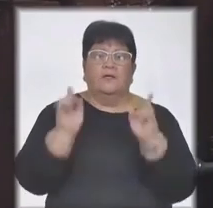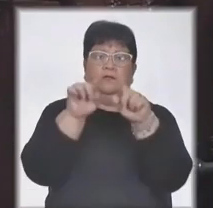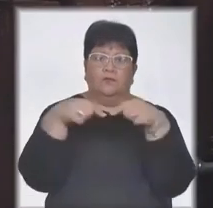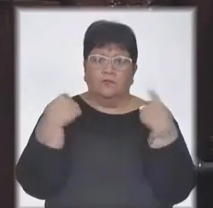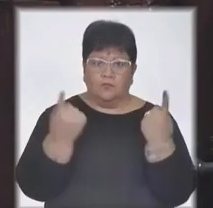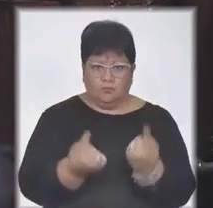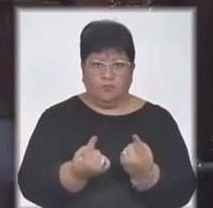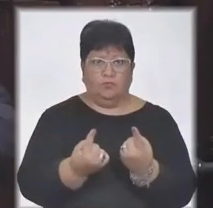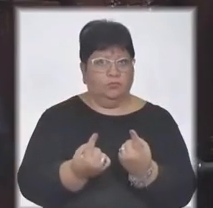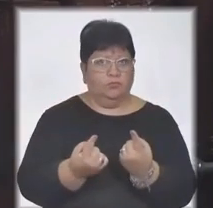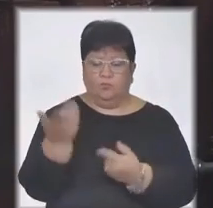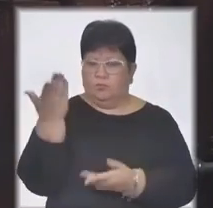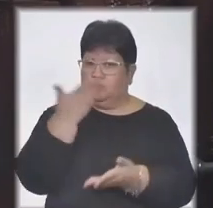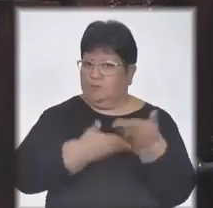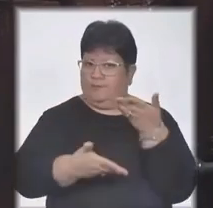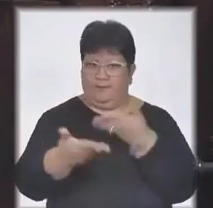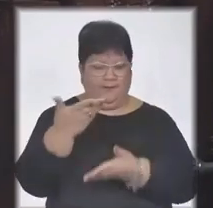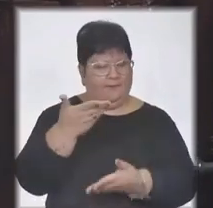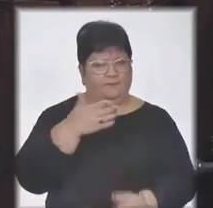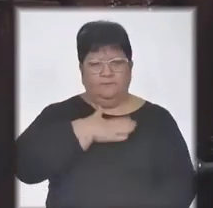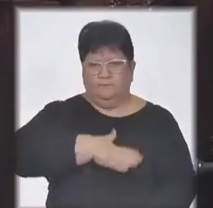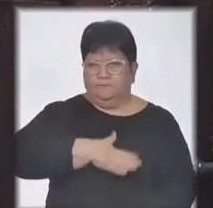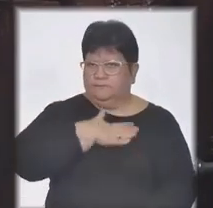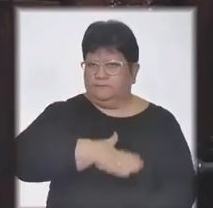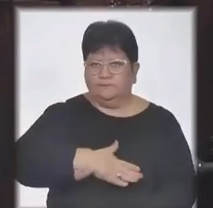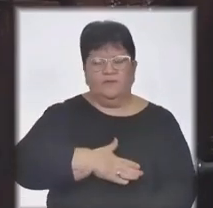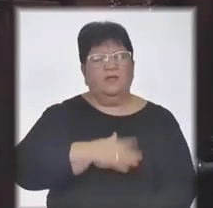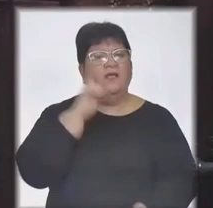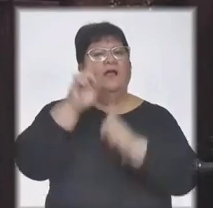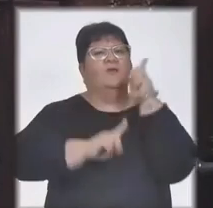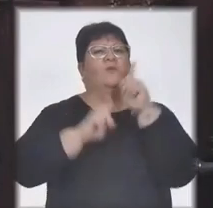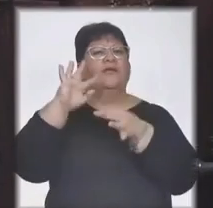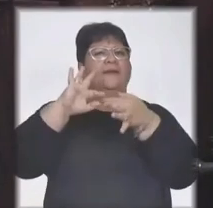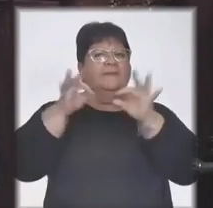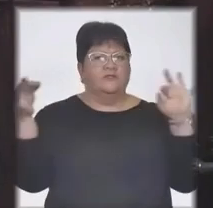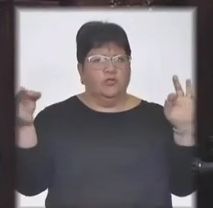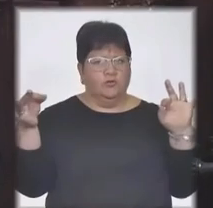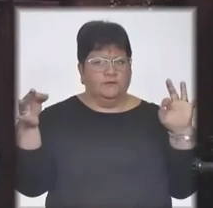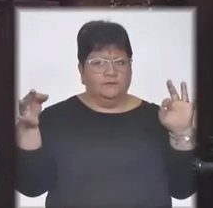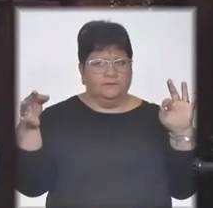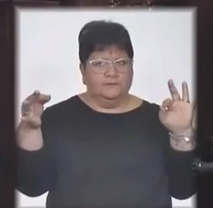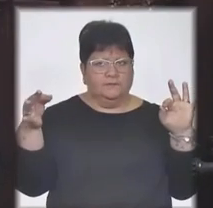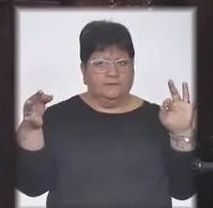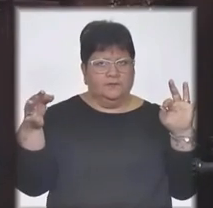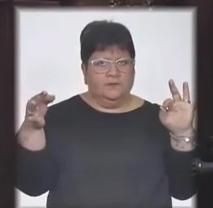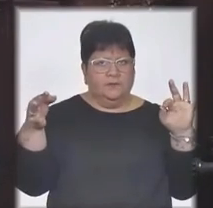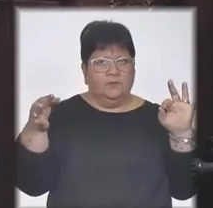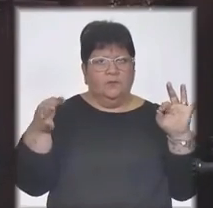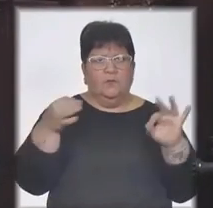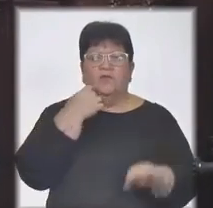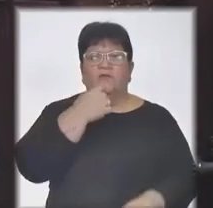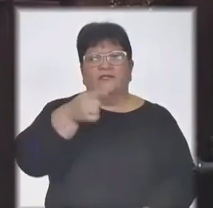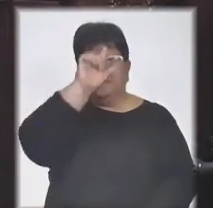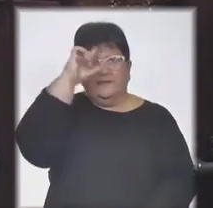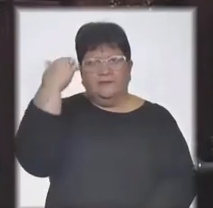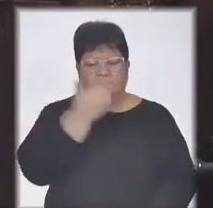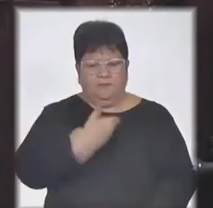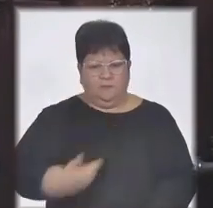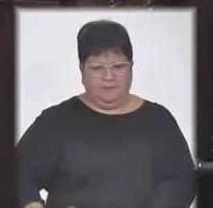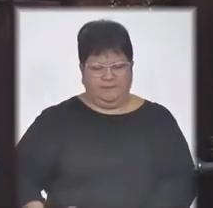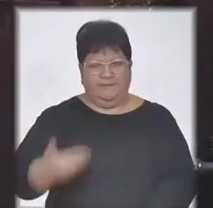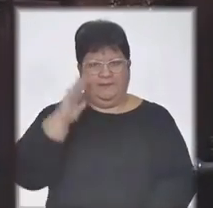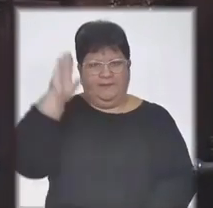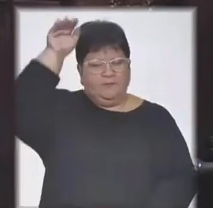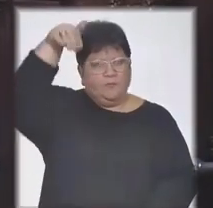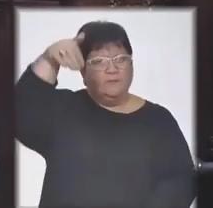Nosotros no compartimos algunas expresiones, señora presidenta, cuando el señor presidente de la República dijo el otro